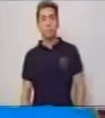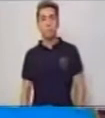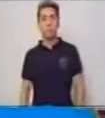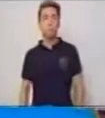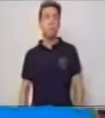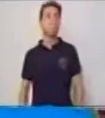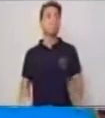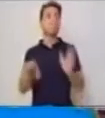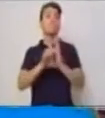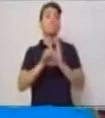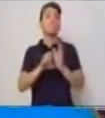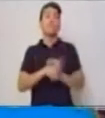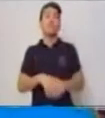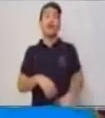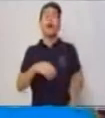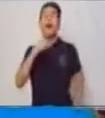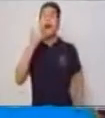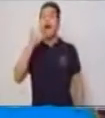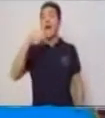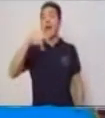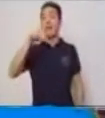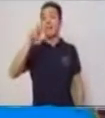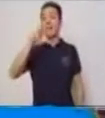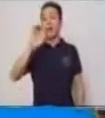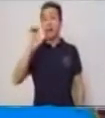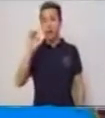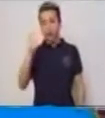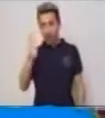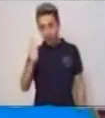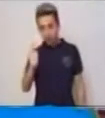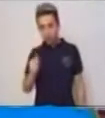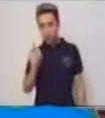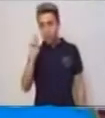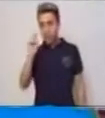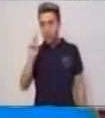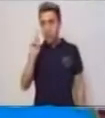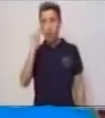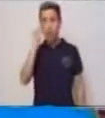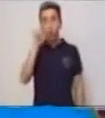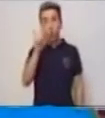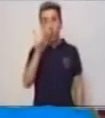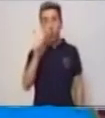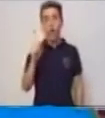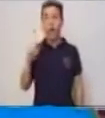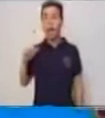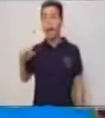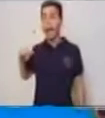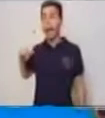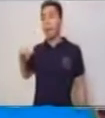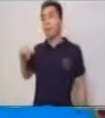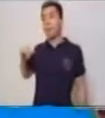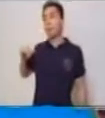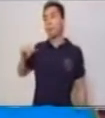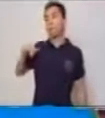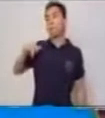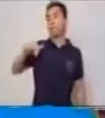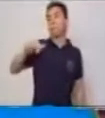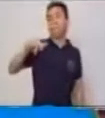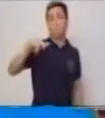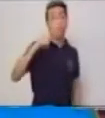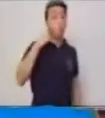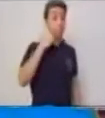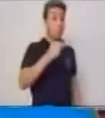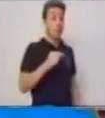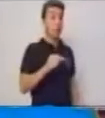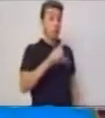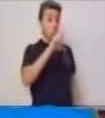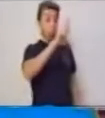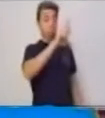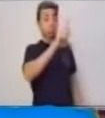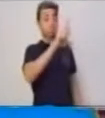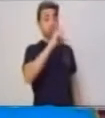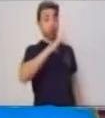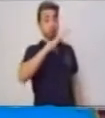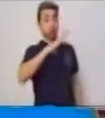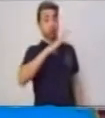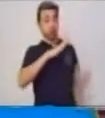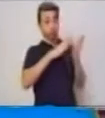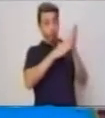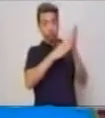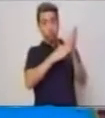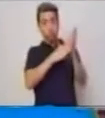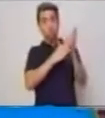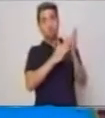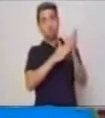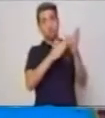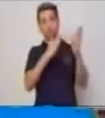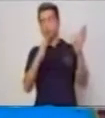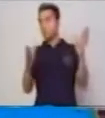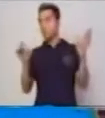Andrea y tú caminan. Primero empieza con mayúsculas, termina con punto,